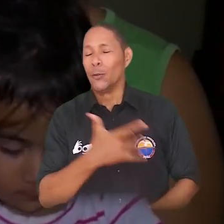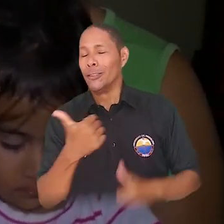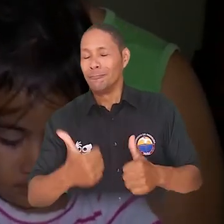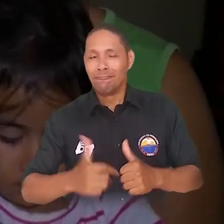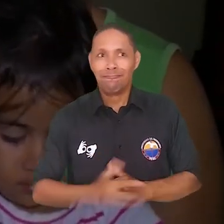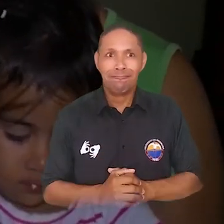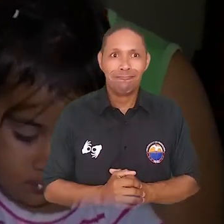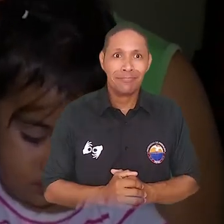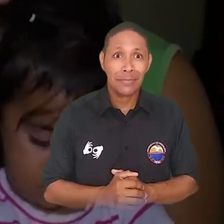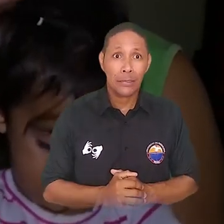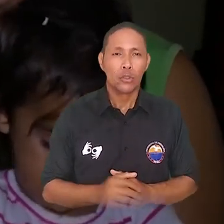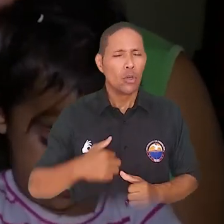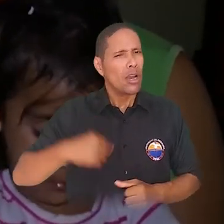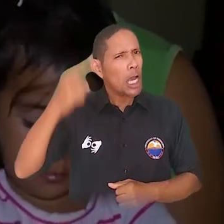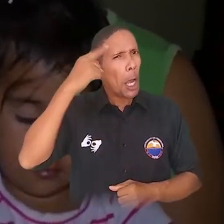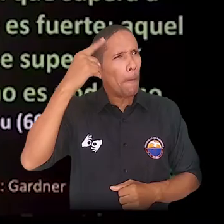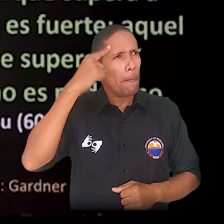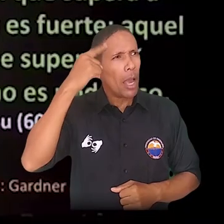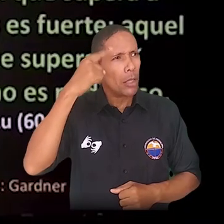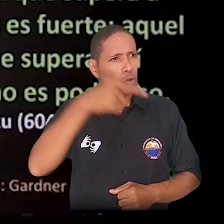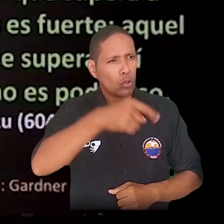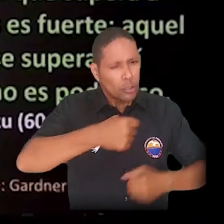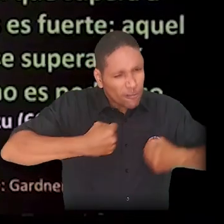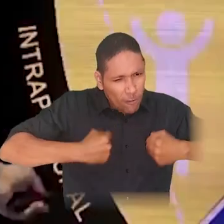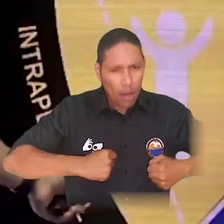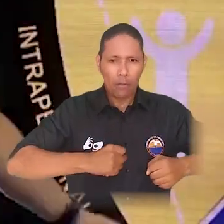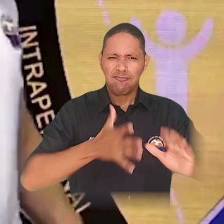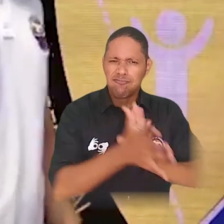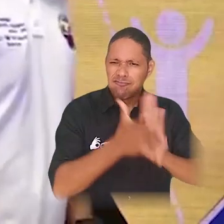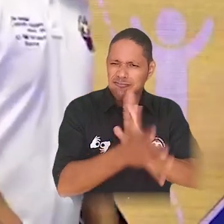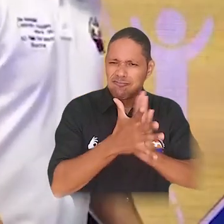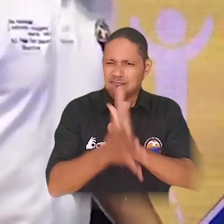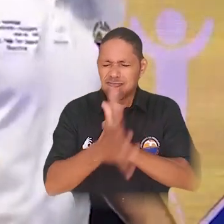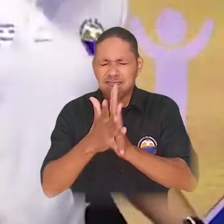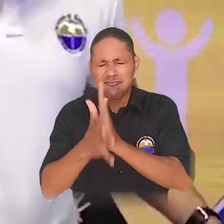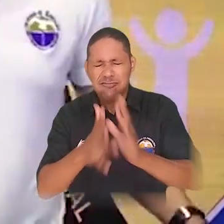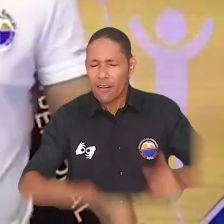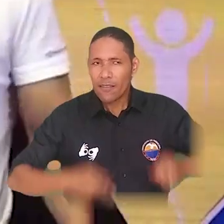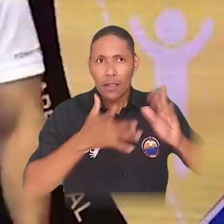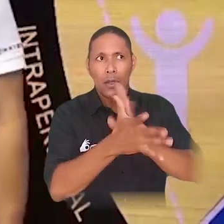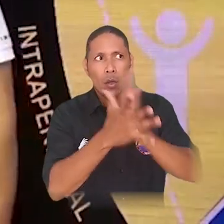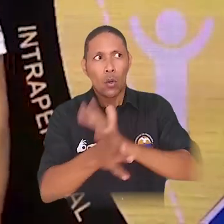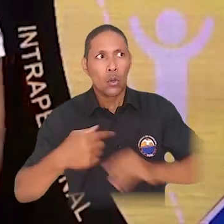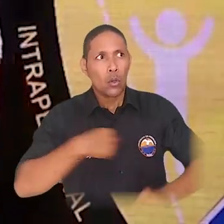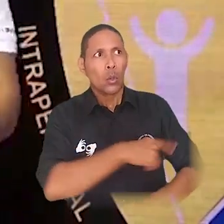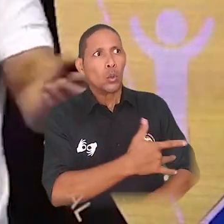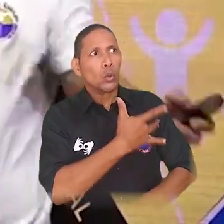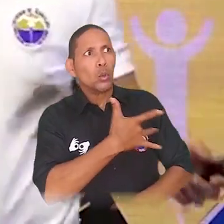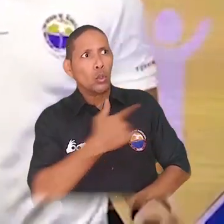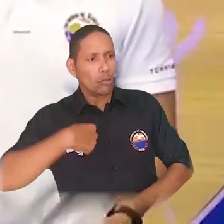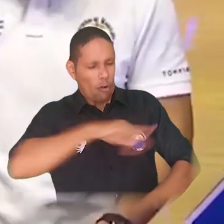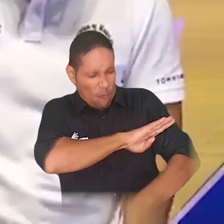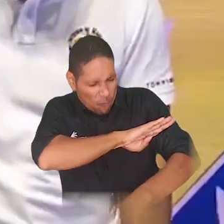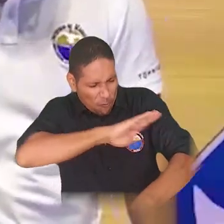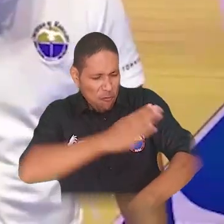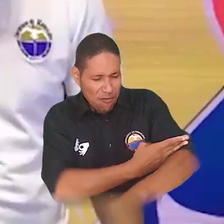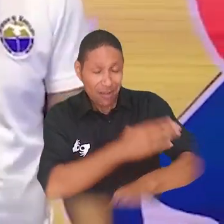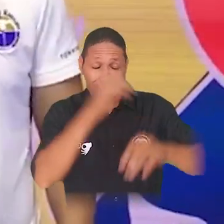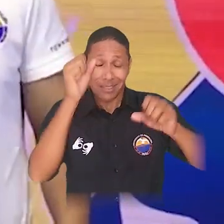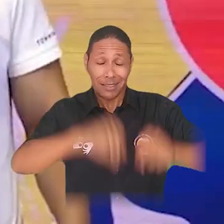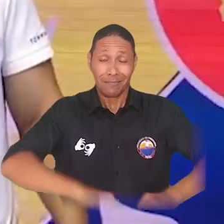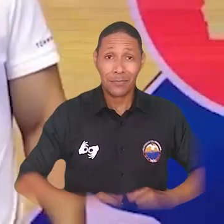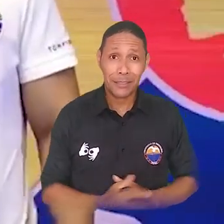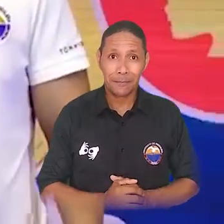pienso que a raíz de esa experiencia maravillosa que nos contó, hay que tener fuerza para luchar por tus